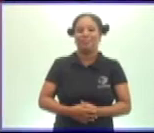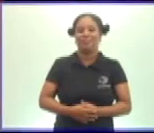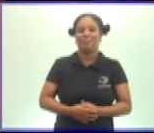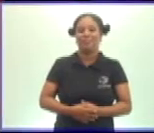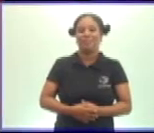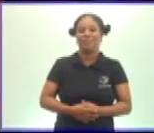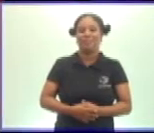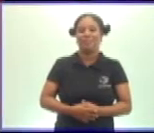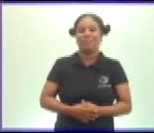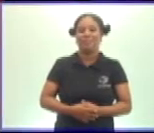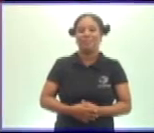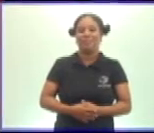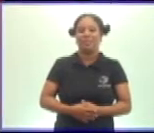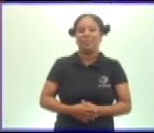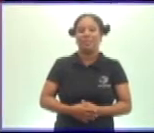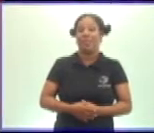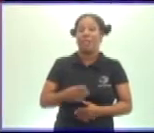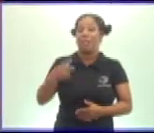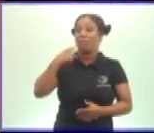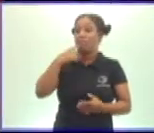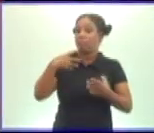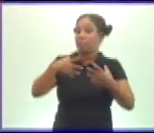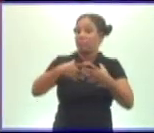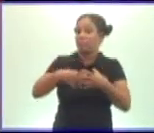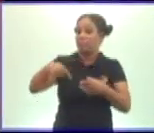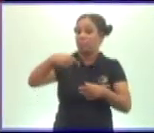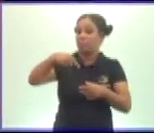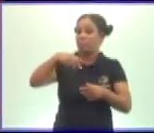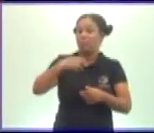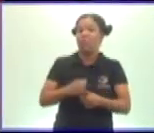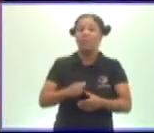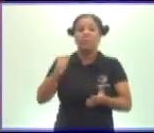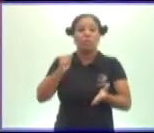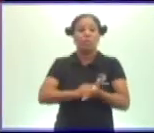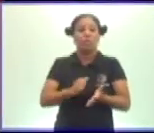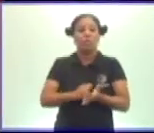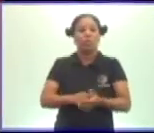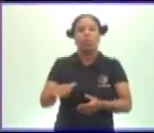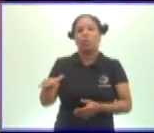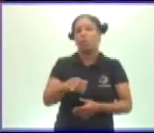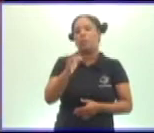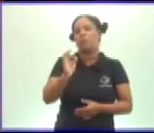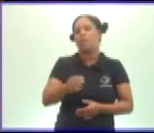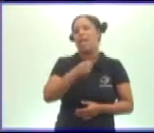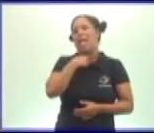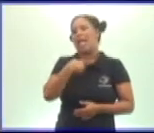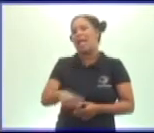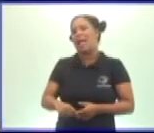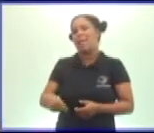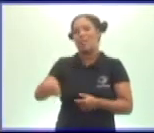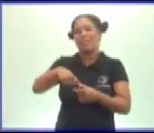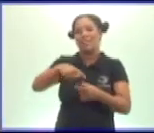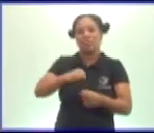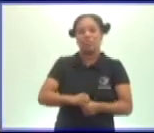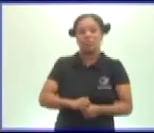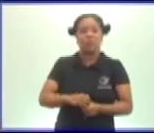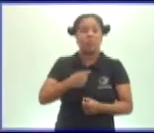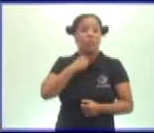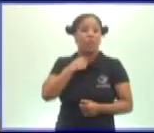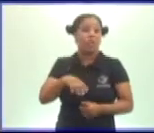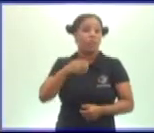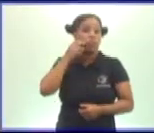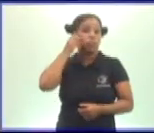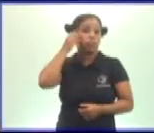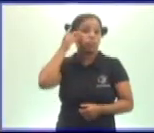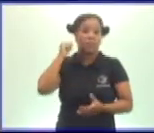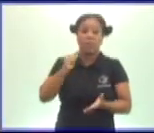Las disoluciones en estado sólido también son otro ejemplo de disoluciones. Por ejemplo, gas en sólido.